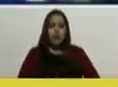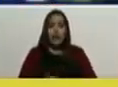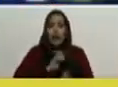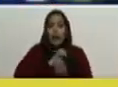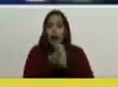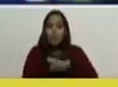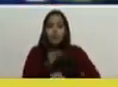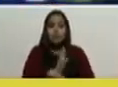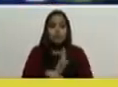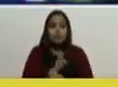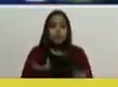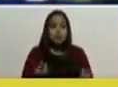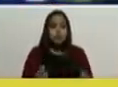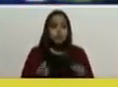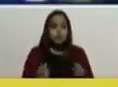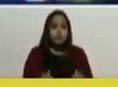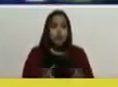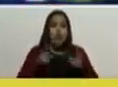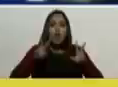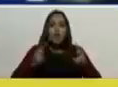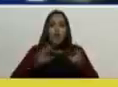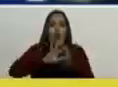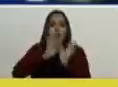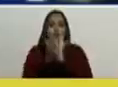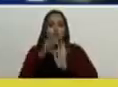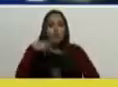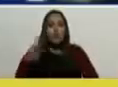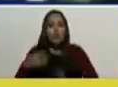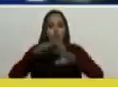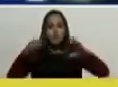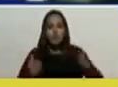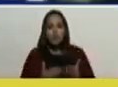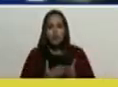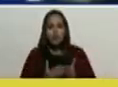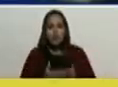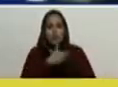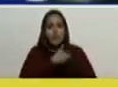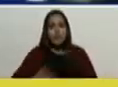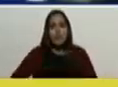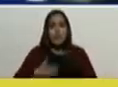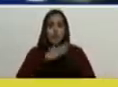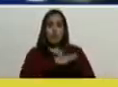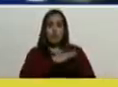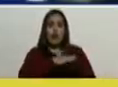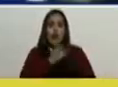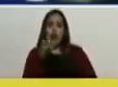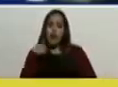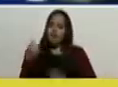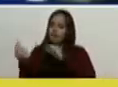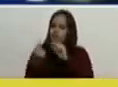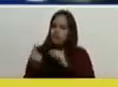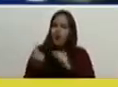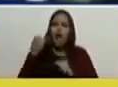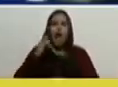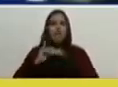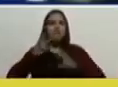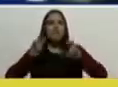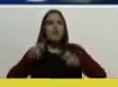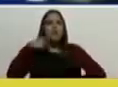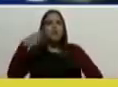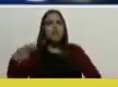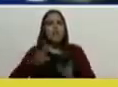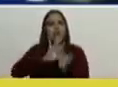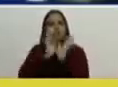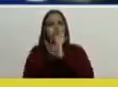cambios acelerados. Está surgiendo una nueva geopolítica mundial, presidente Lula, lo hablábamos ayer. Está surgiendo una nueva geopolítica